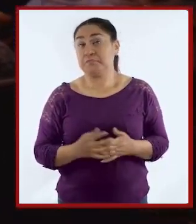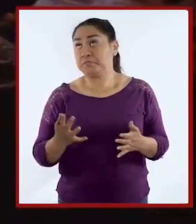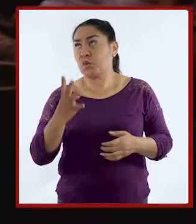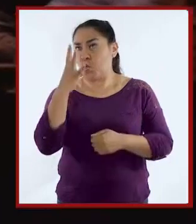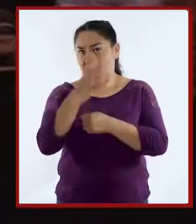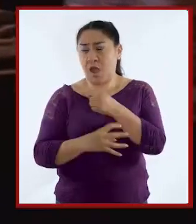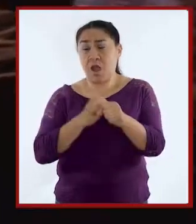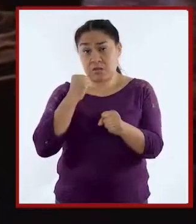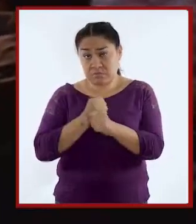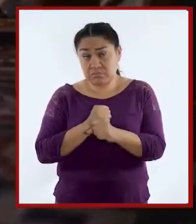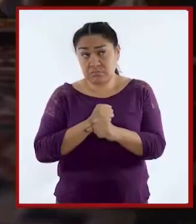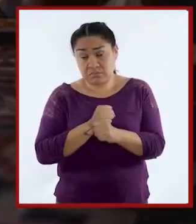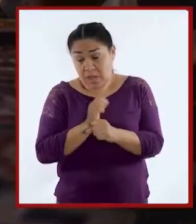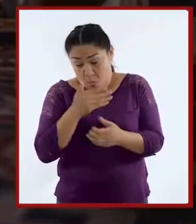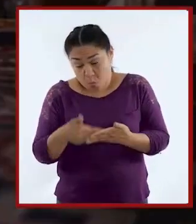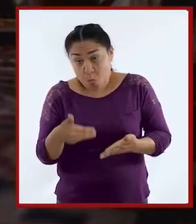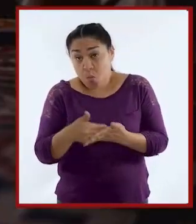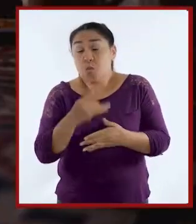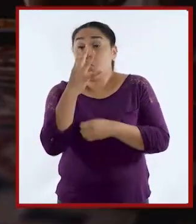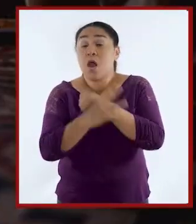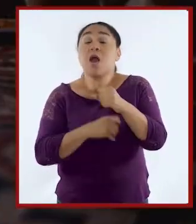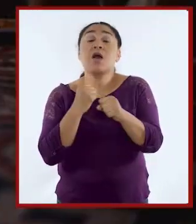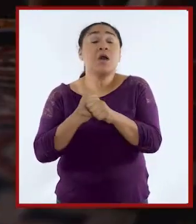Ya tiene 4 años con este.